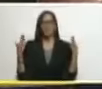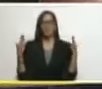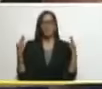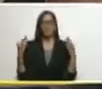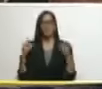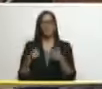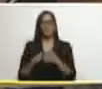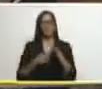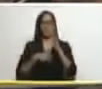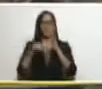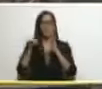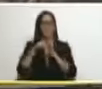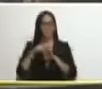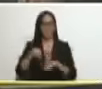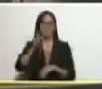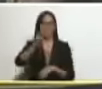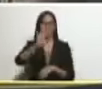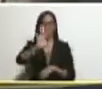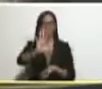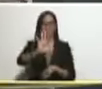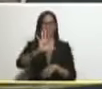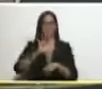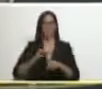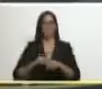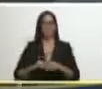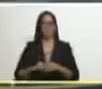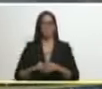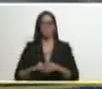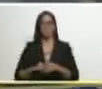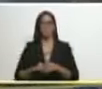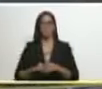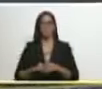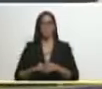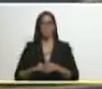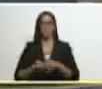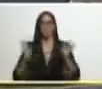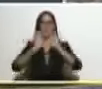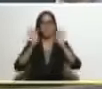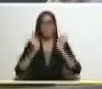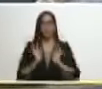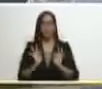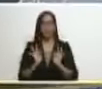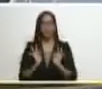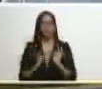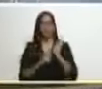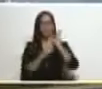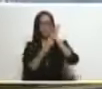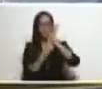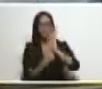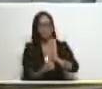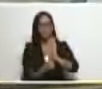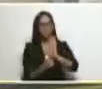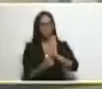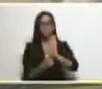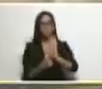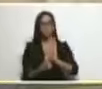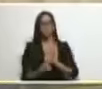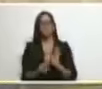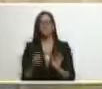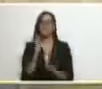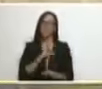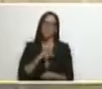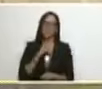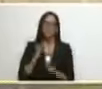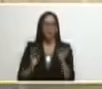En el artículo 25, de manera taxativa y tajante, señores